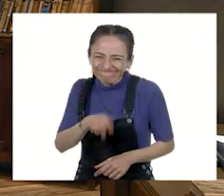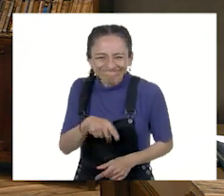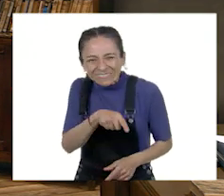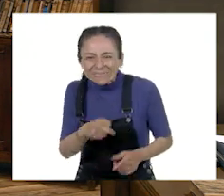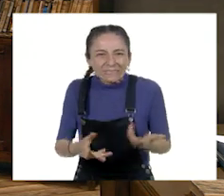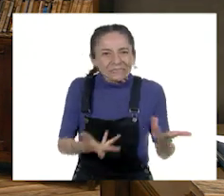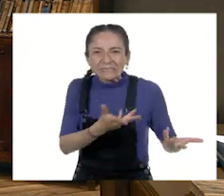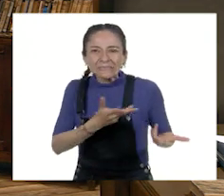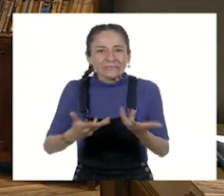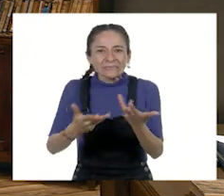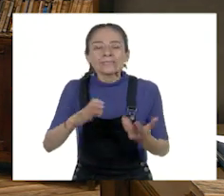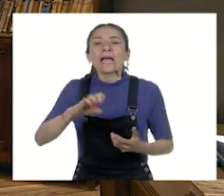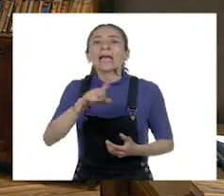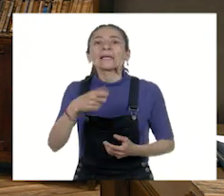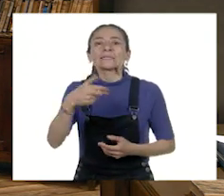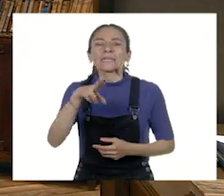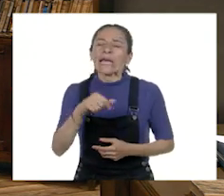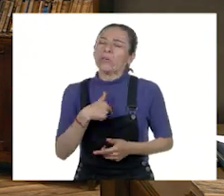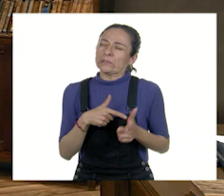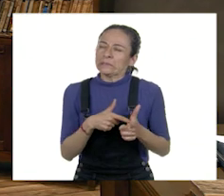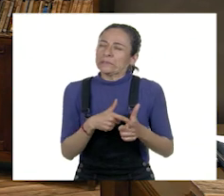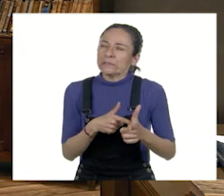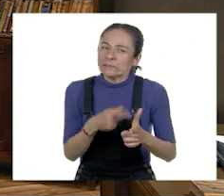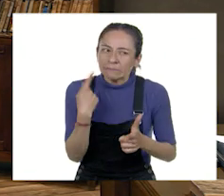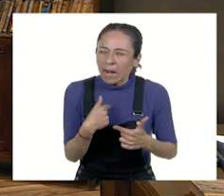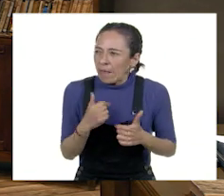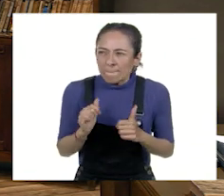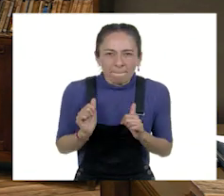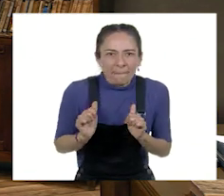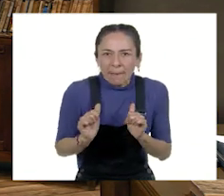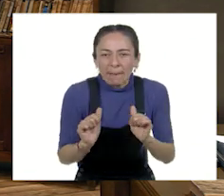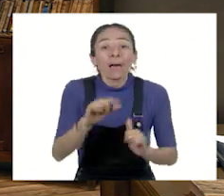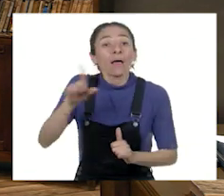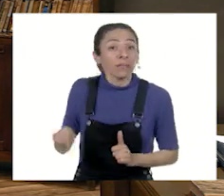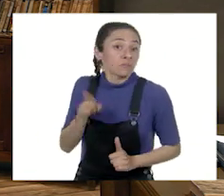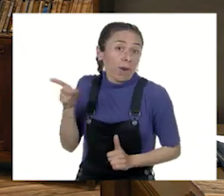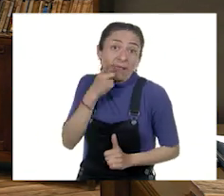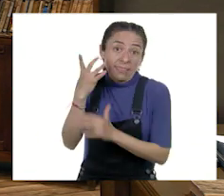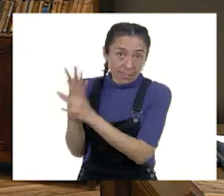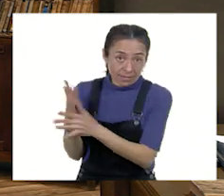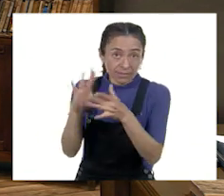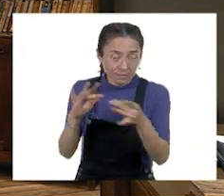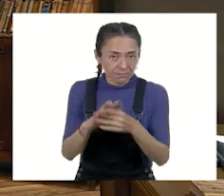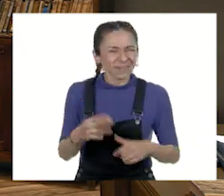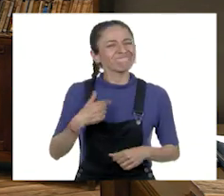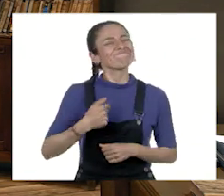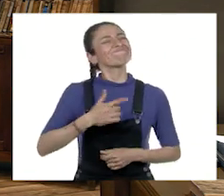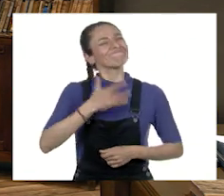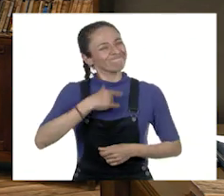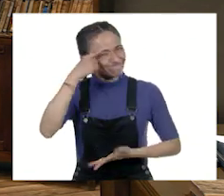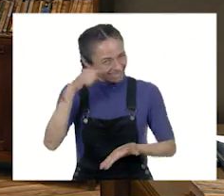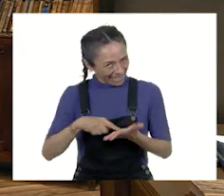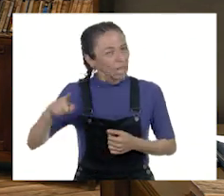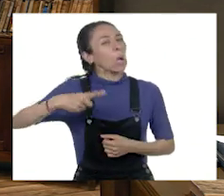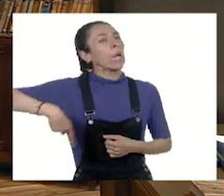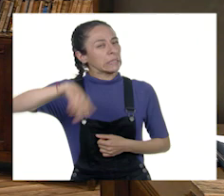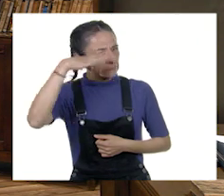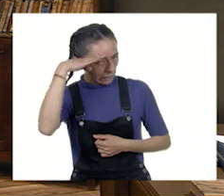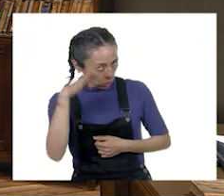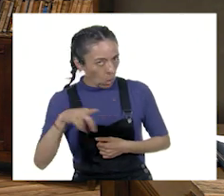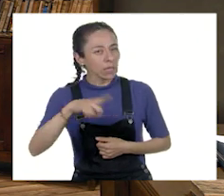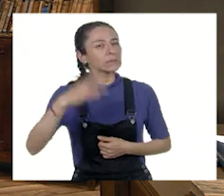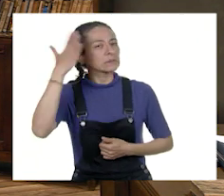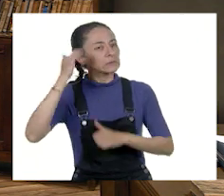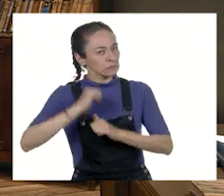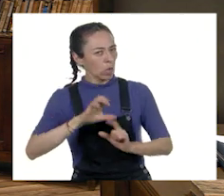luchando por salir ileso de los cocolazos y señaló: Creo que los señores de la comisión no han sido nada justicieros